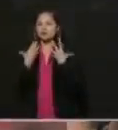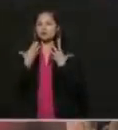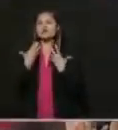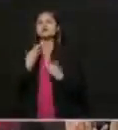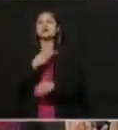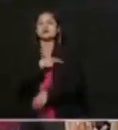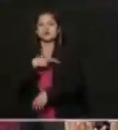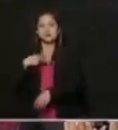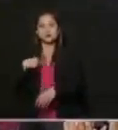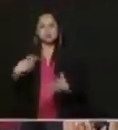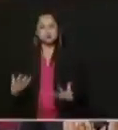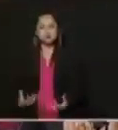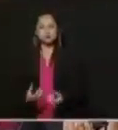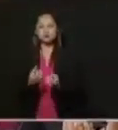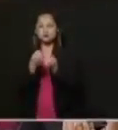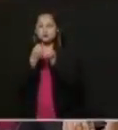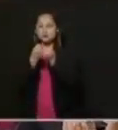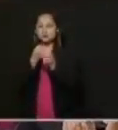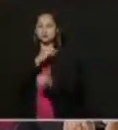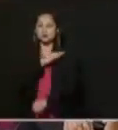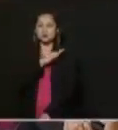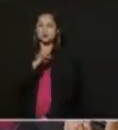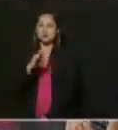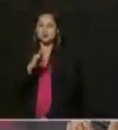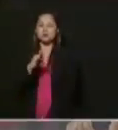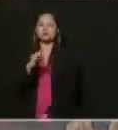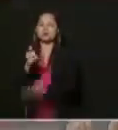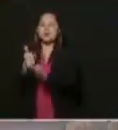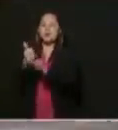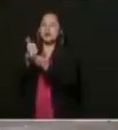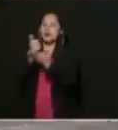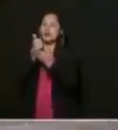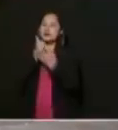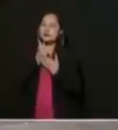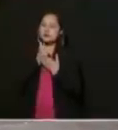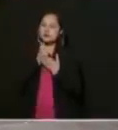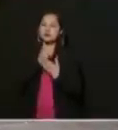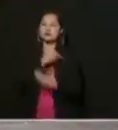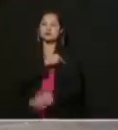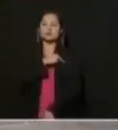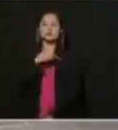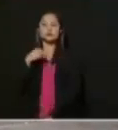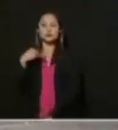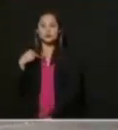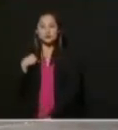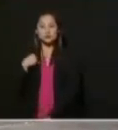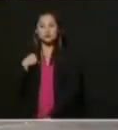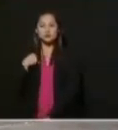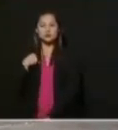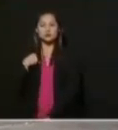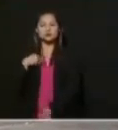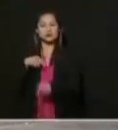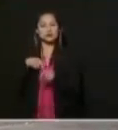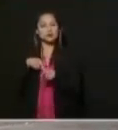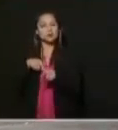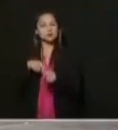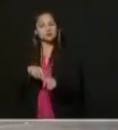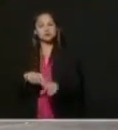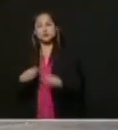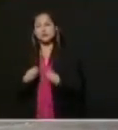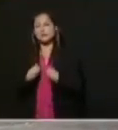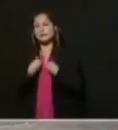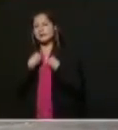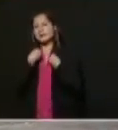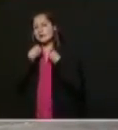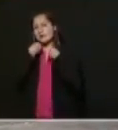Ayúdanos también a conservar la auténtica pureza de